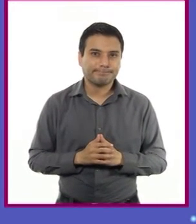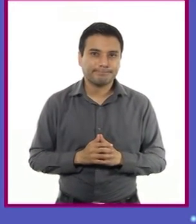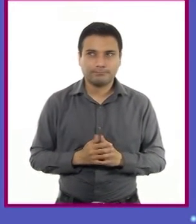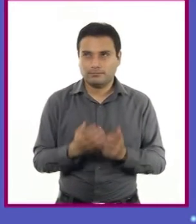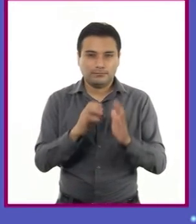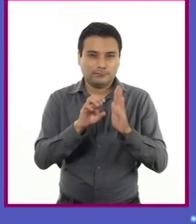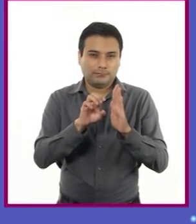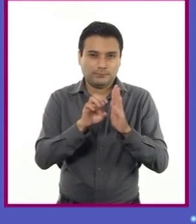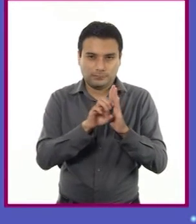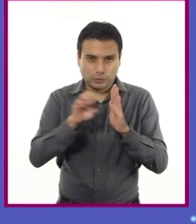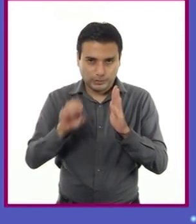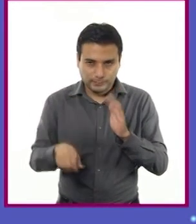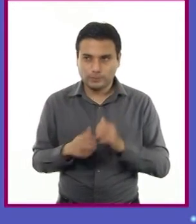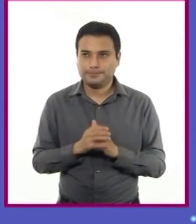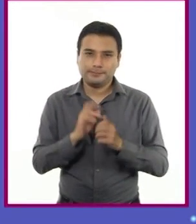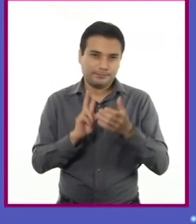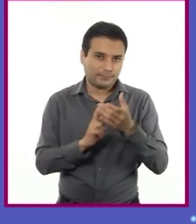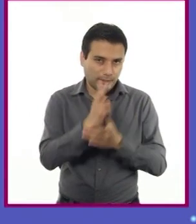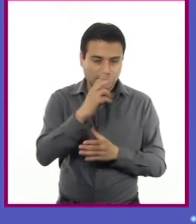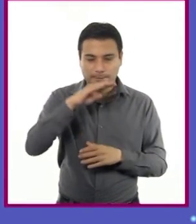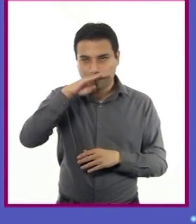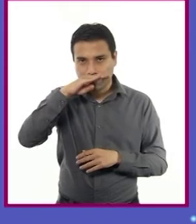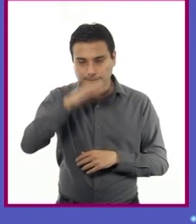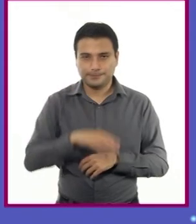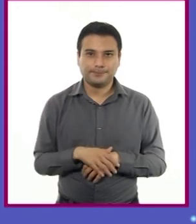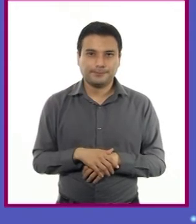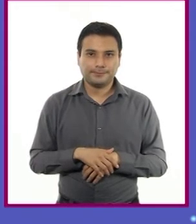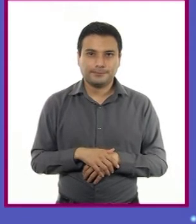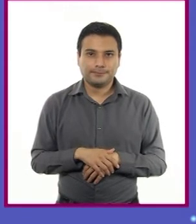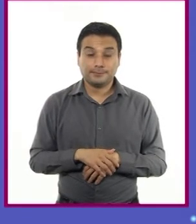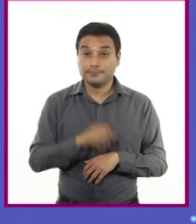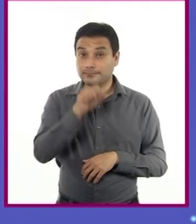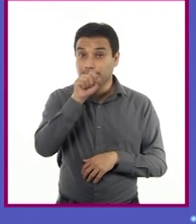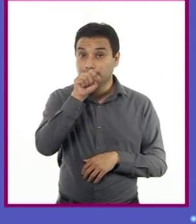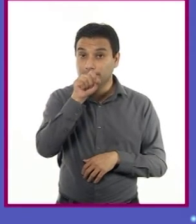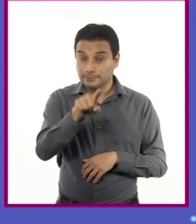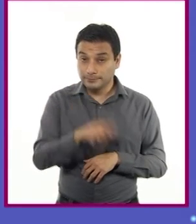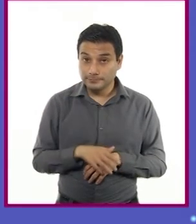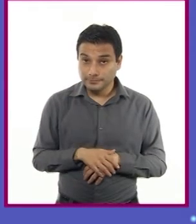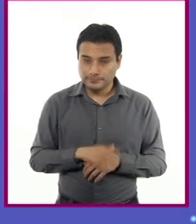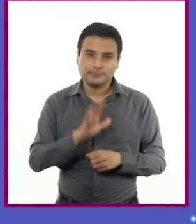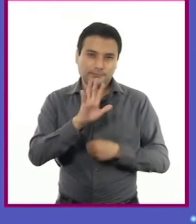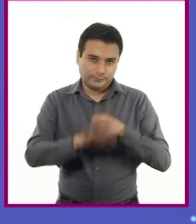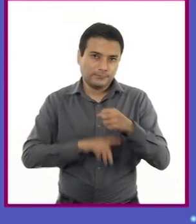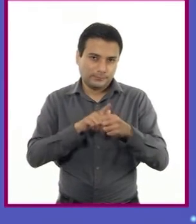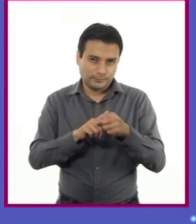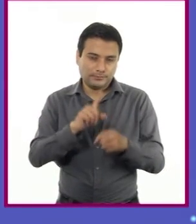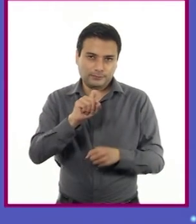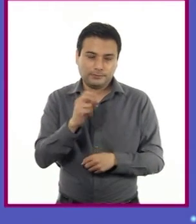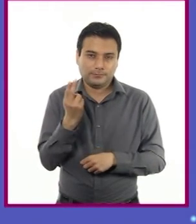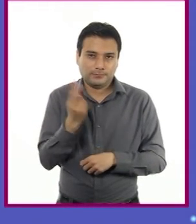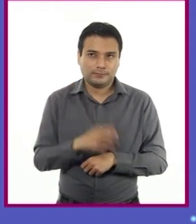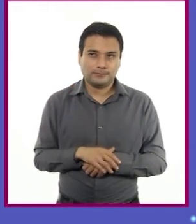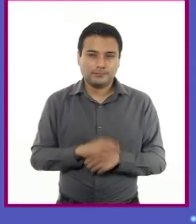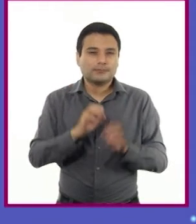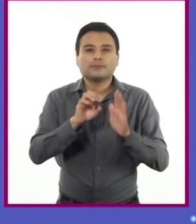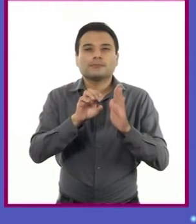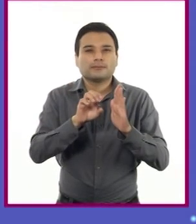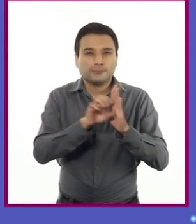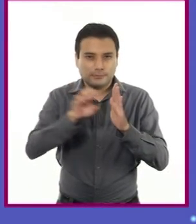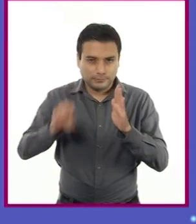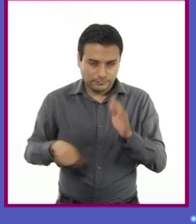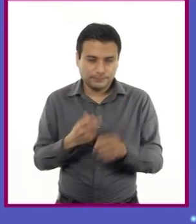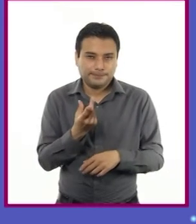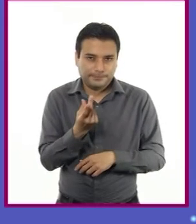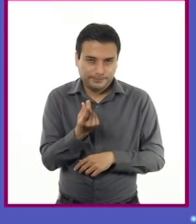por ejemplo, al maíz. También es necesaria para los animales y, por ejemplo, pondremos a un